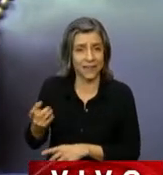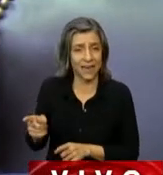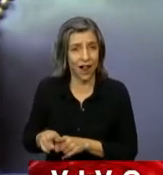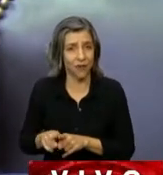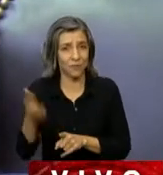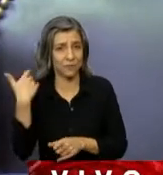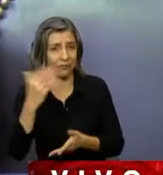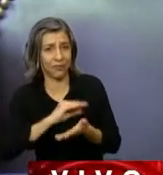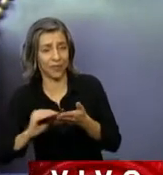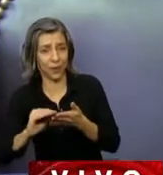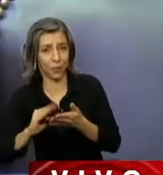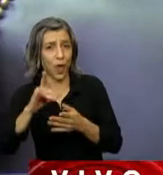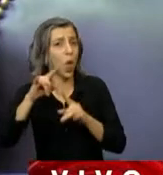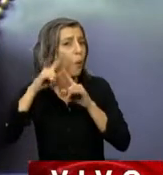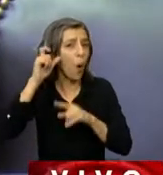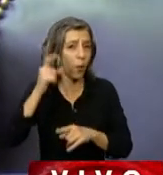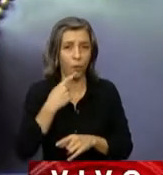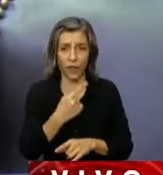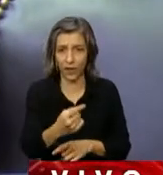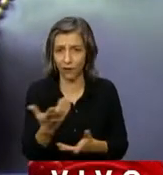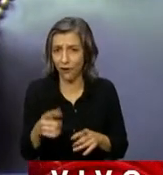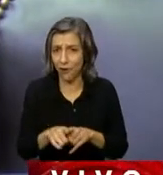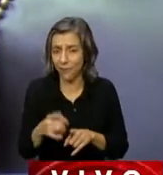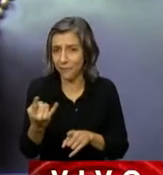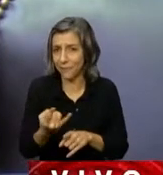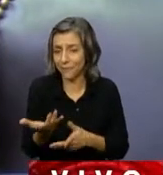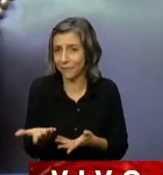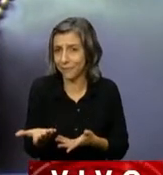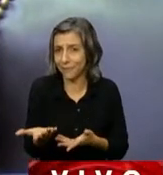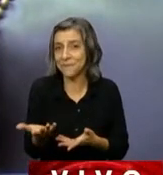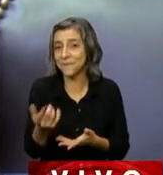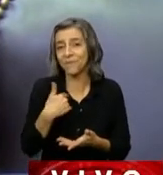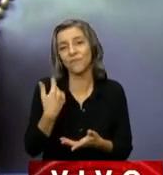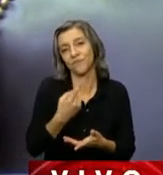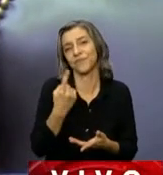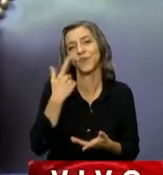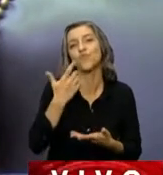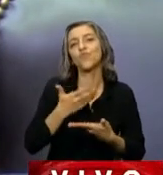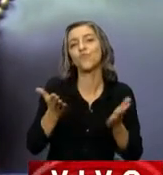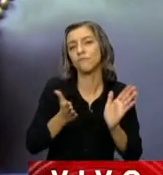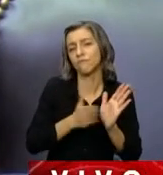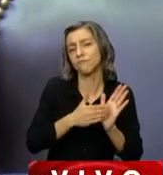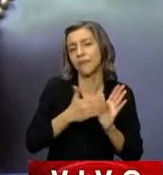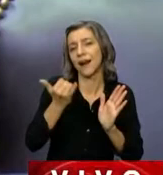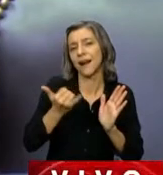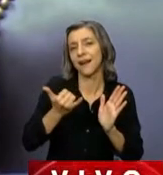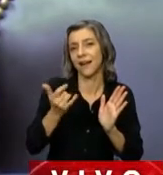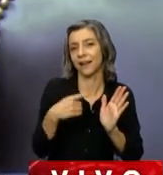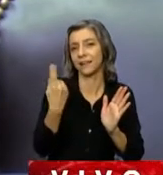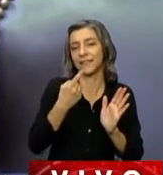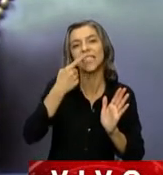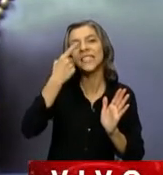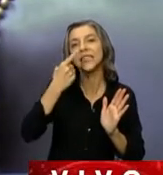Porque la verdad es que tenemos sobradísimas muestras, pruebas de